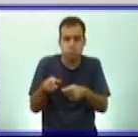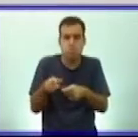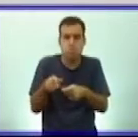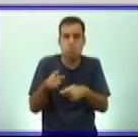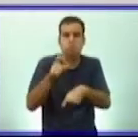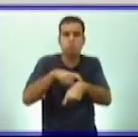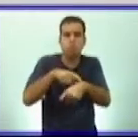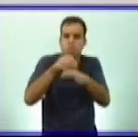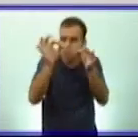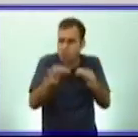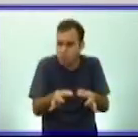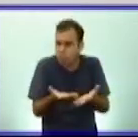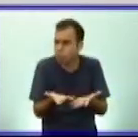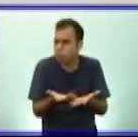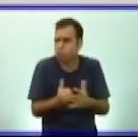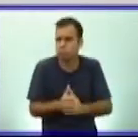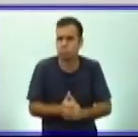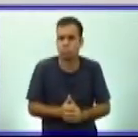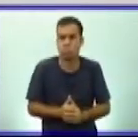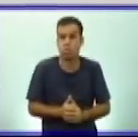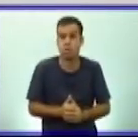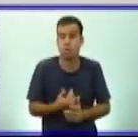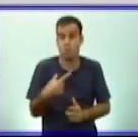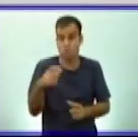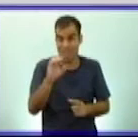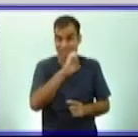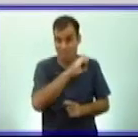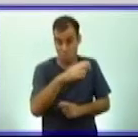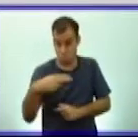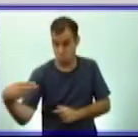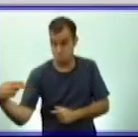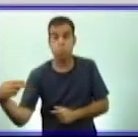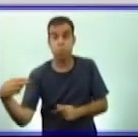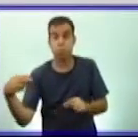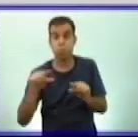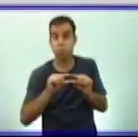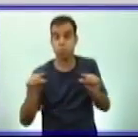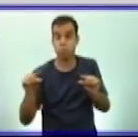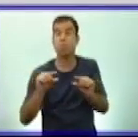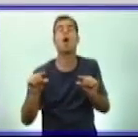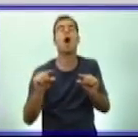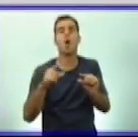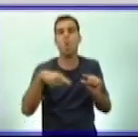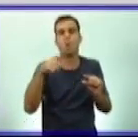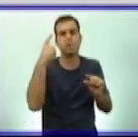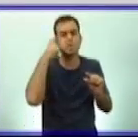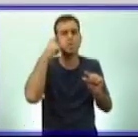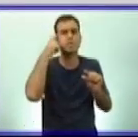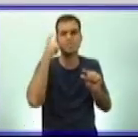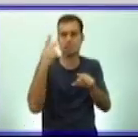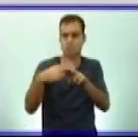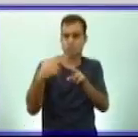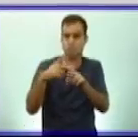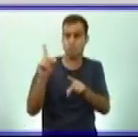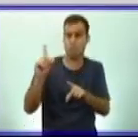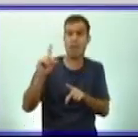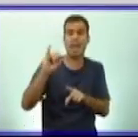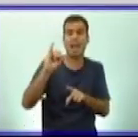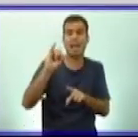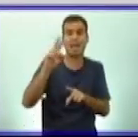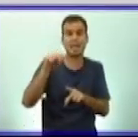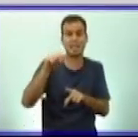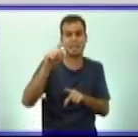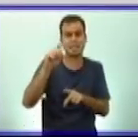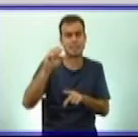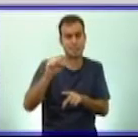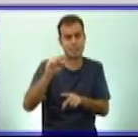instantáneos, porque usted tiene que en las ecuaciones diferenciar el término instantáneo, el término máximo